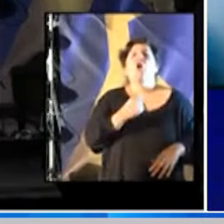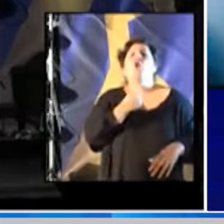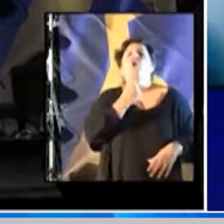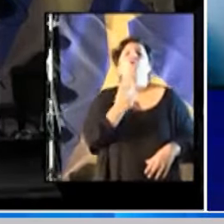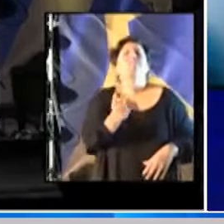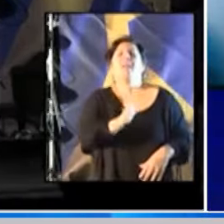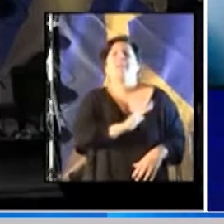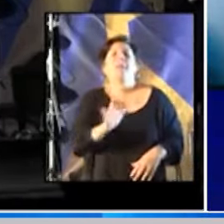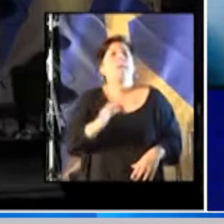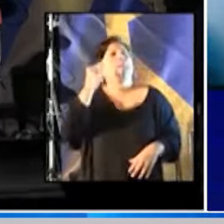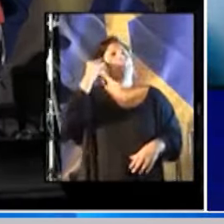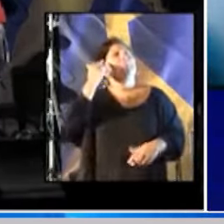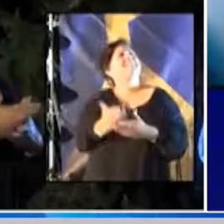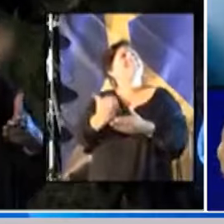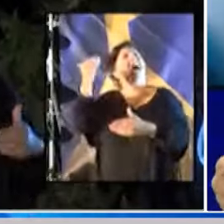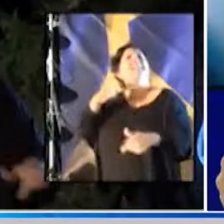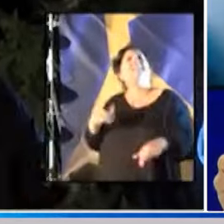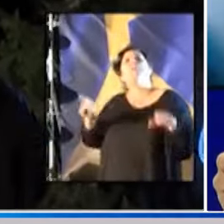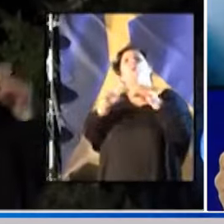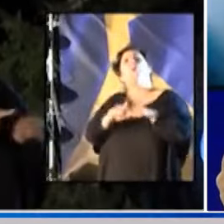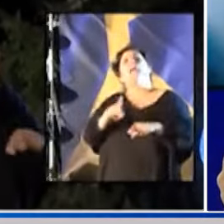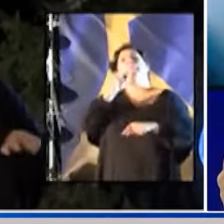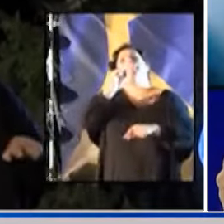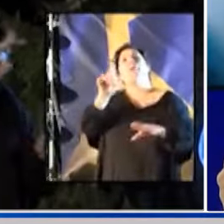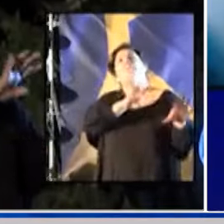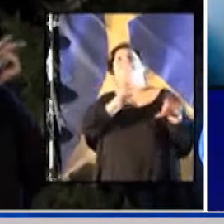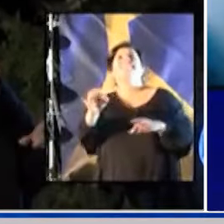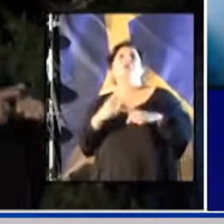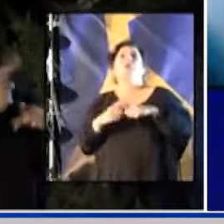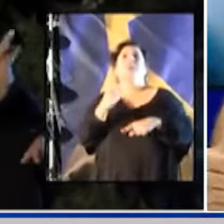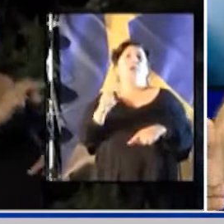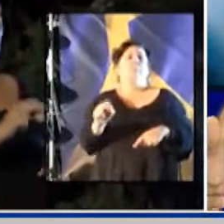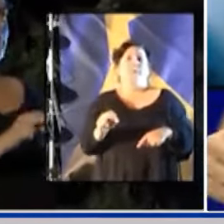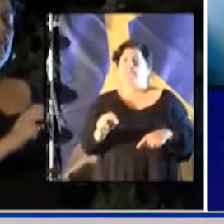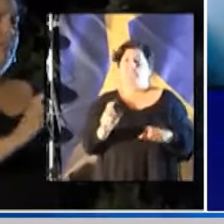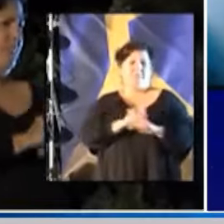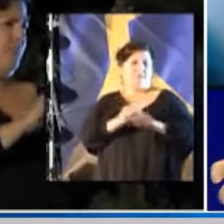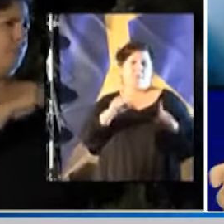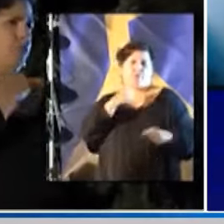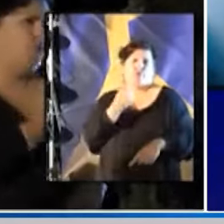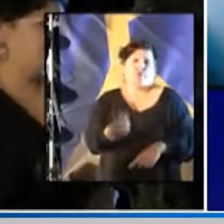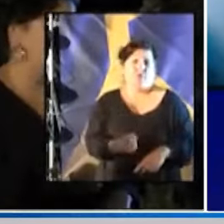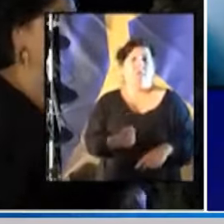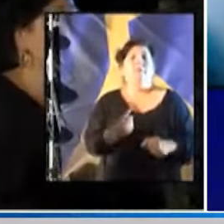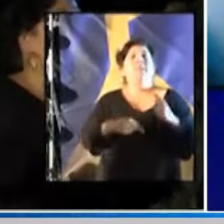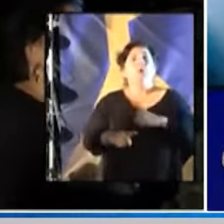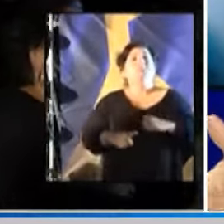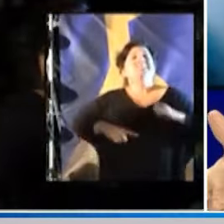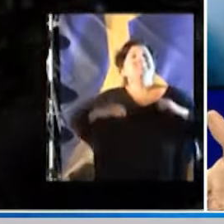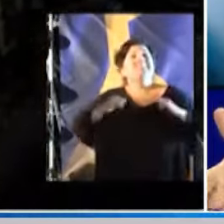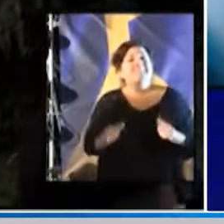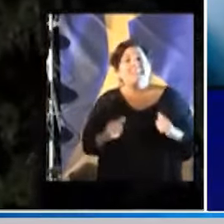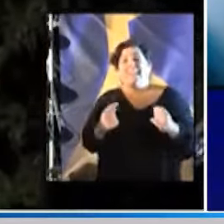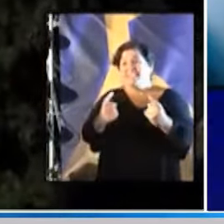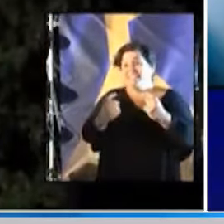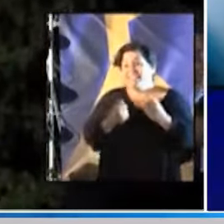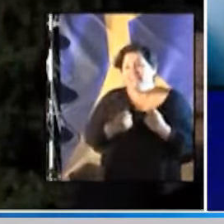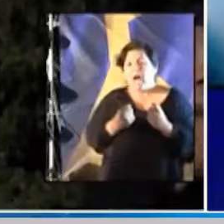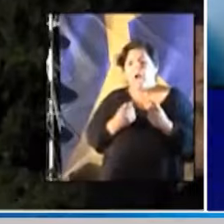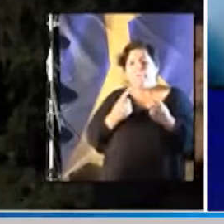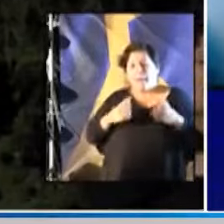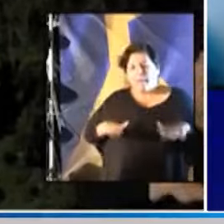persona no sea perjudicada por lo que eran las circunstancias hídricas que se estaba atravesando en la zona metropolitana, particularmente en